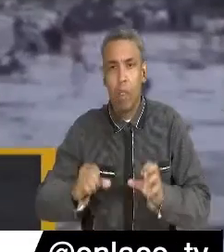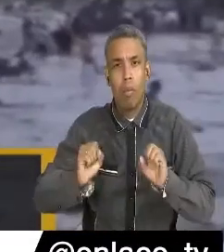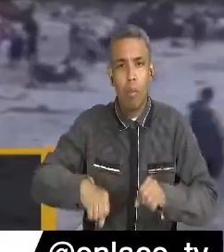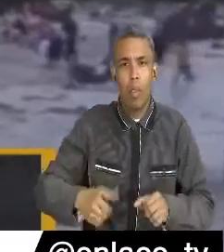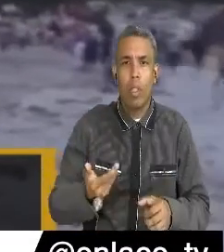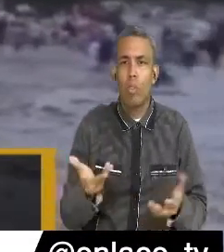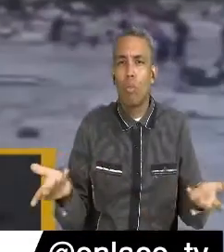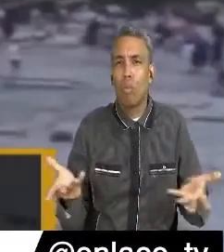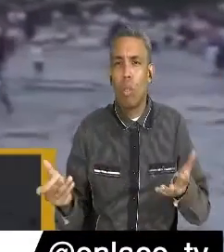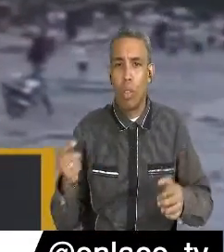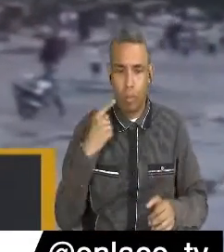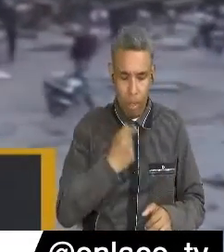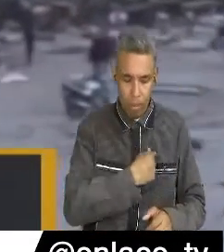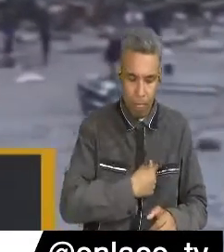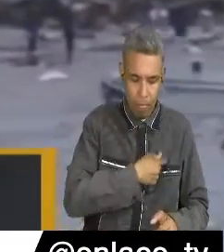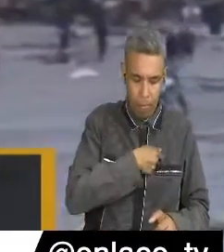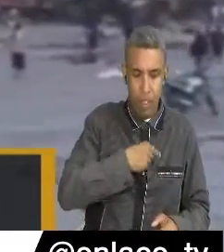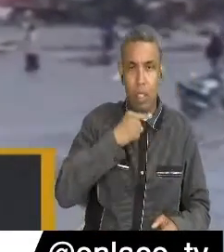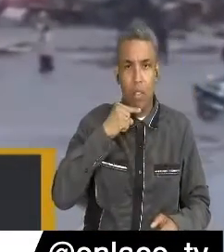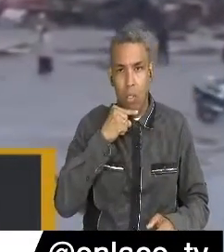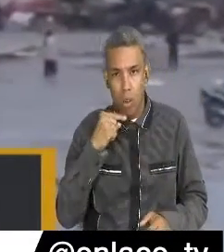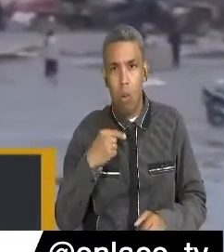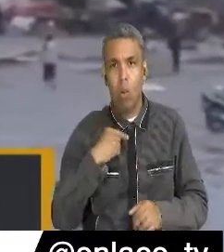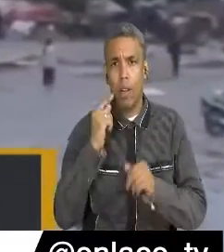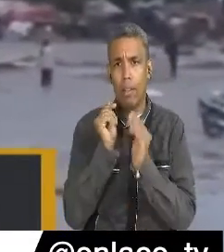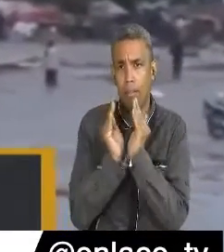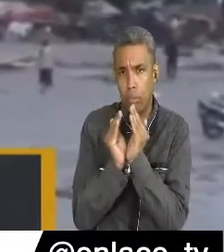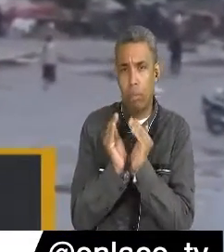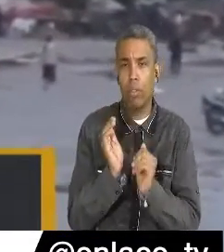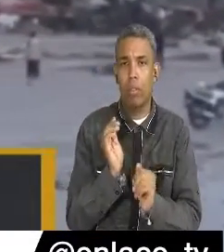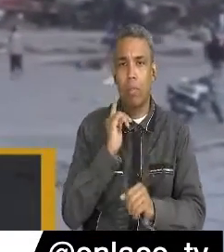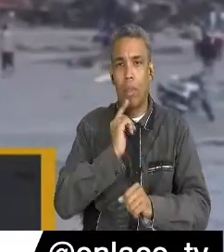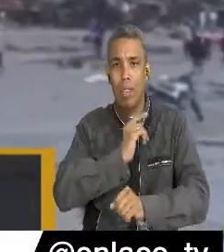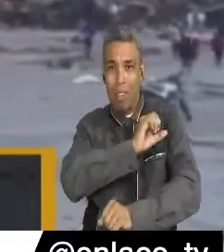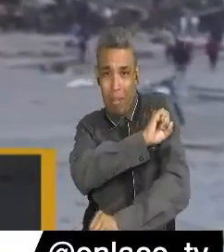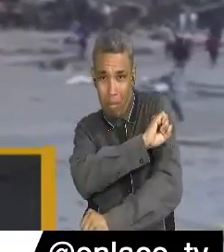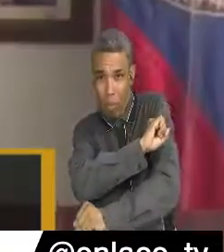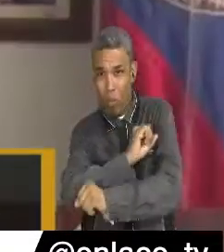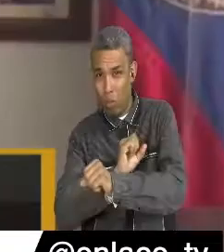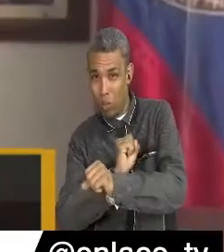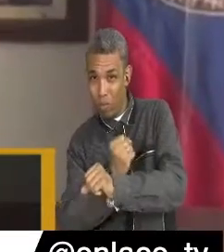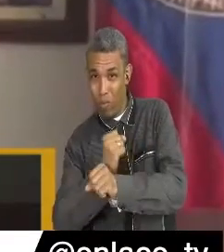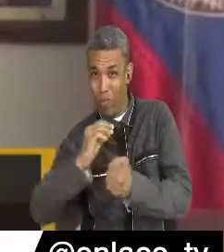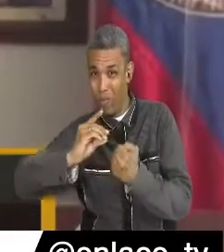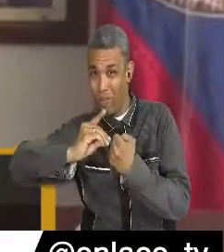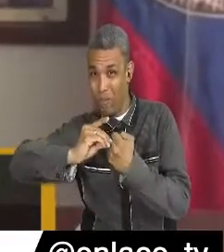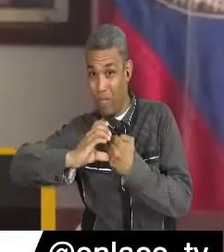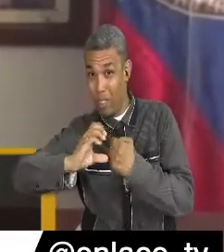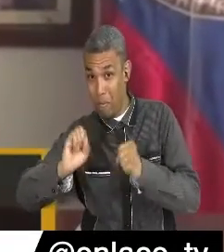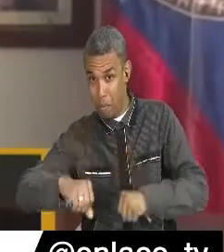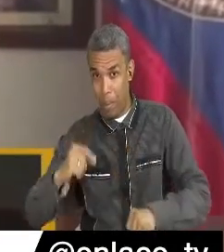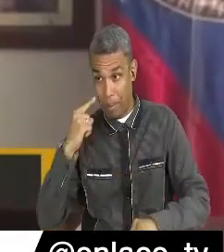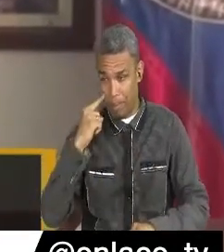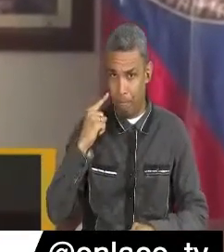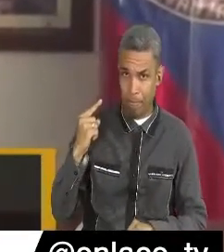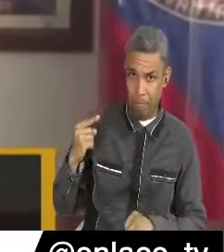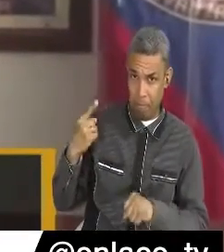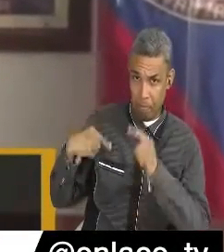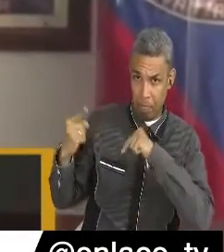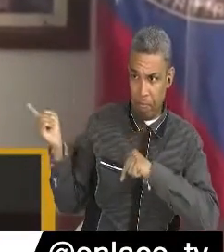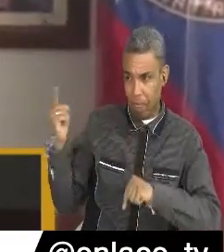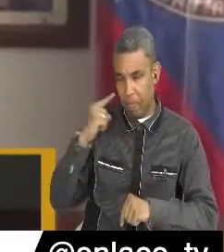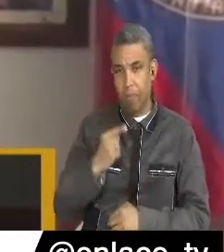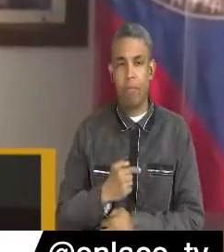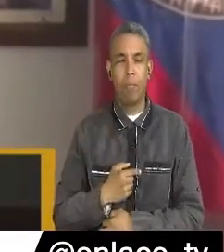Roja, la Defensa Civil, el Instituto Colombiano de Bienestar Familiar y entre otras instituciones del país. Los invito a que nos unamos de